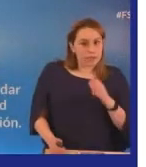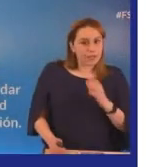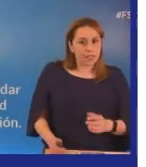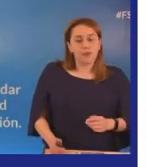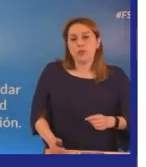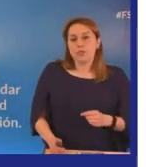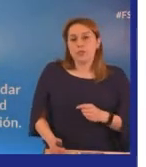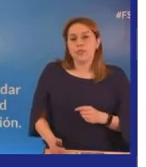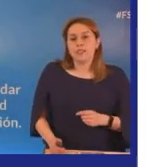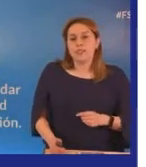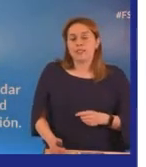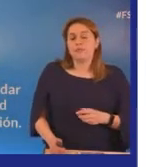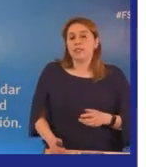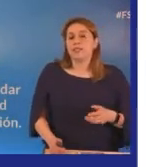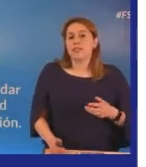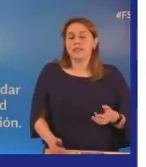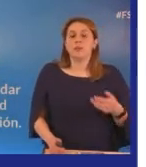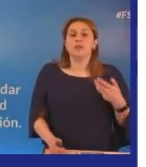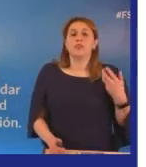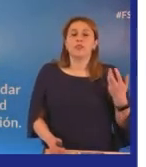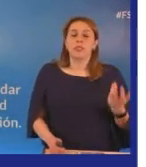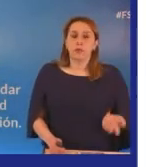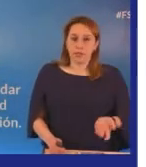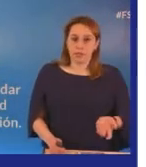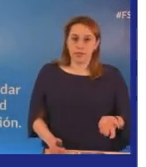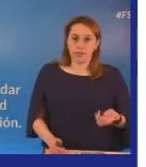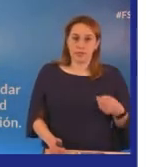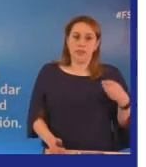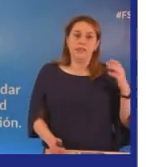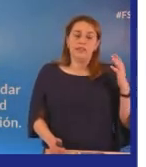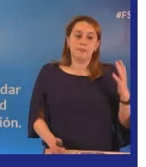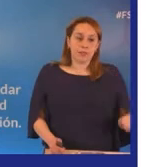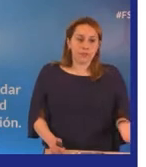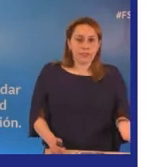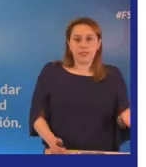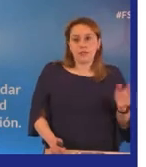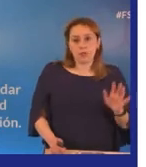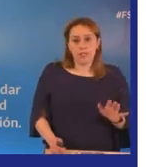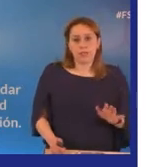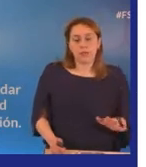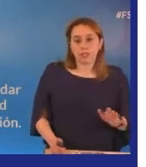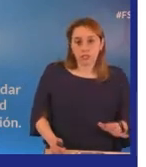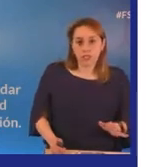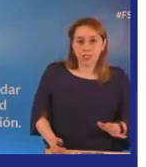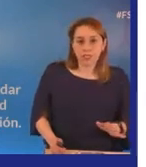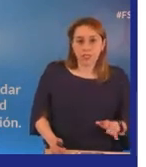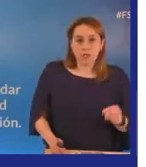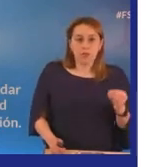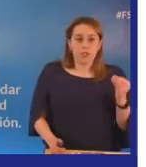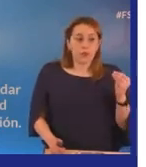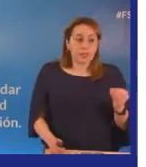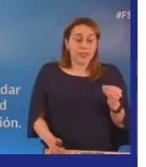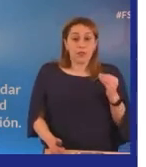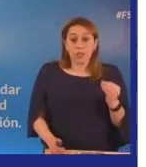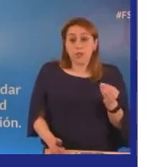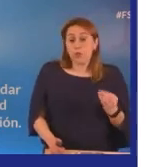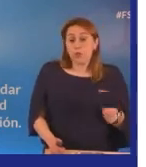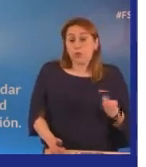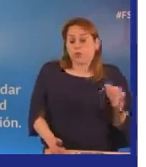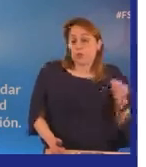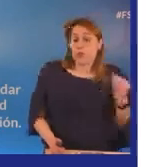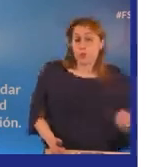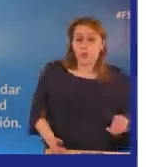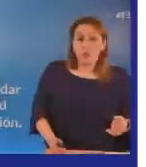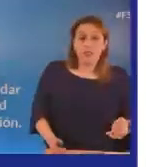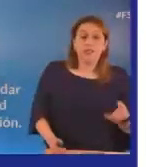mejorar y el mantenimiento de las capacidades que el paciente en este momento tiene buenas, tiene perfectas y en buenas condiciones, porque cualquier órgano del